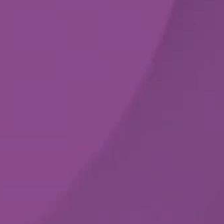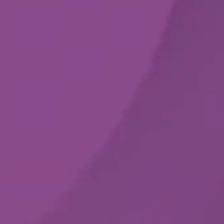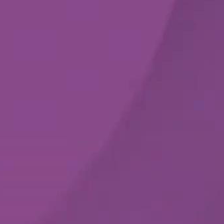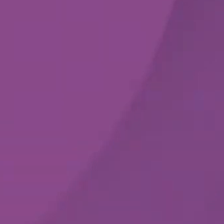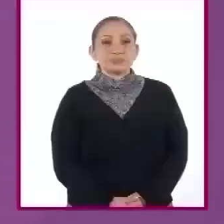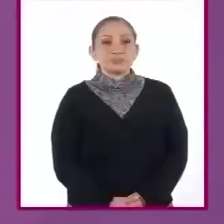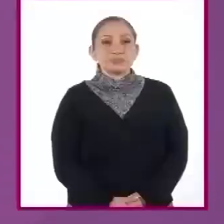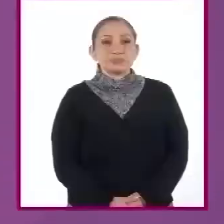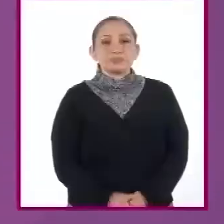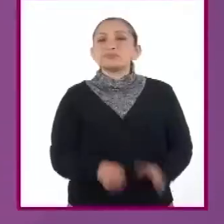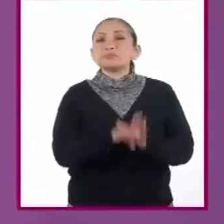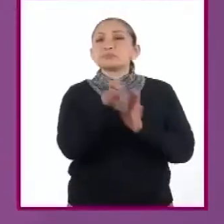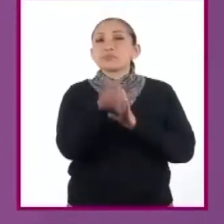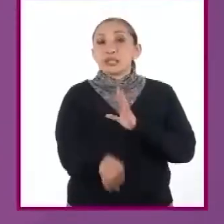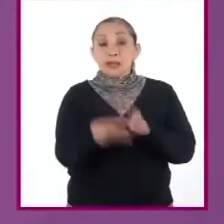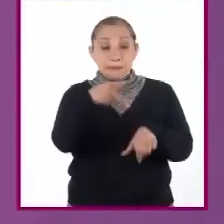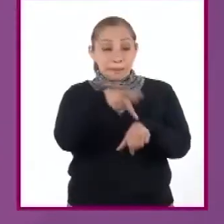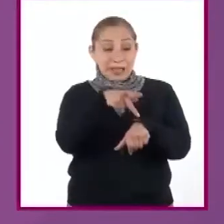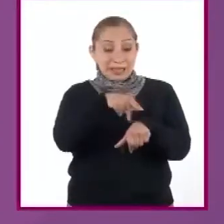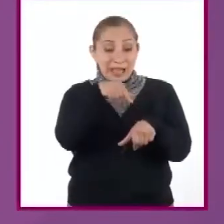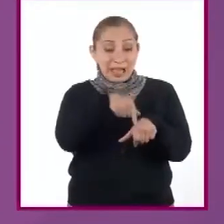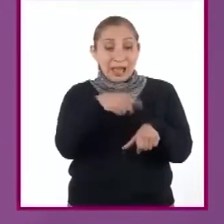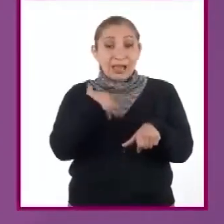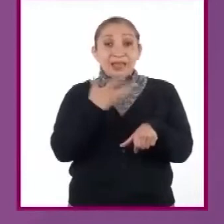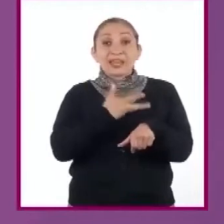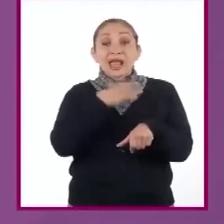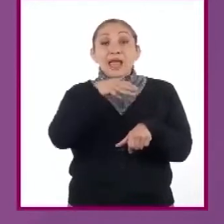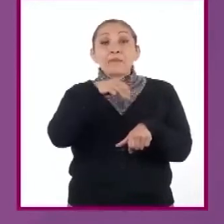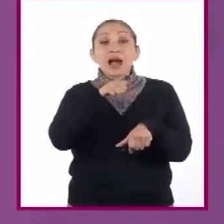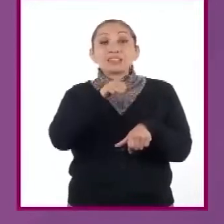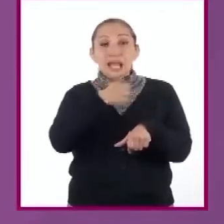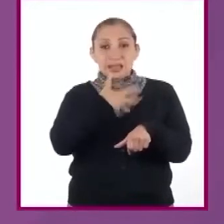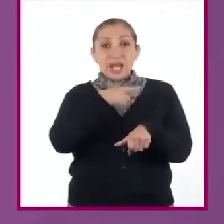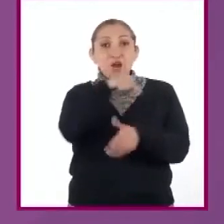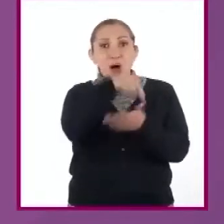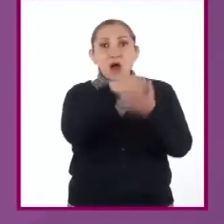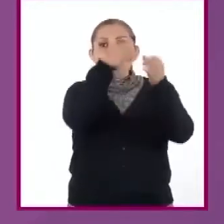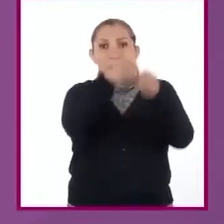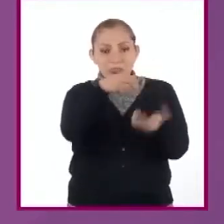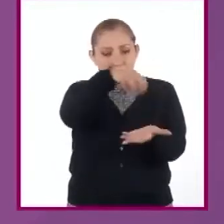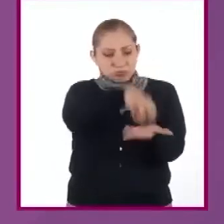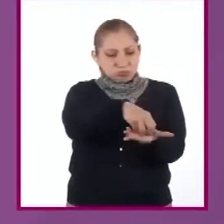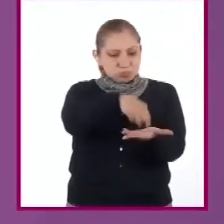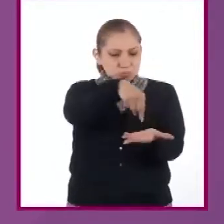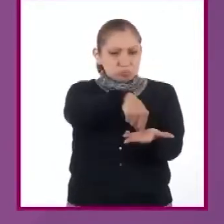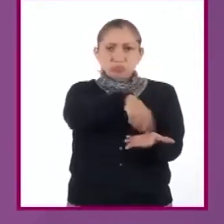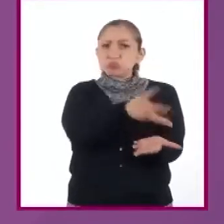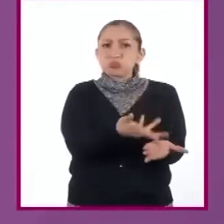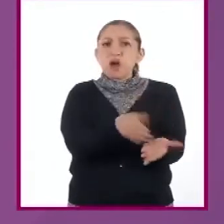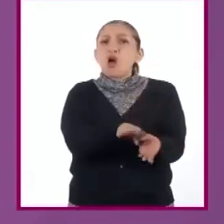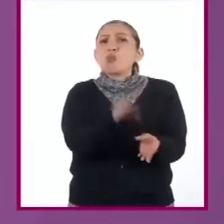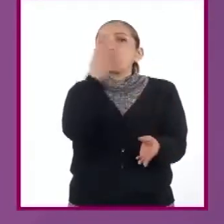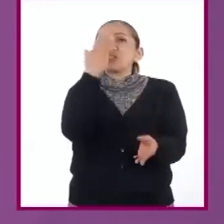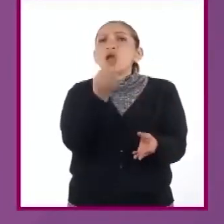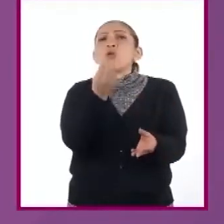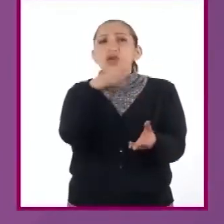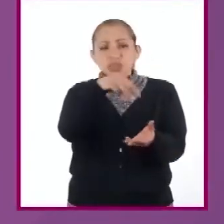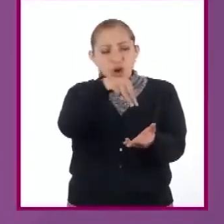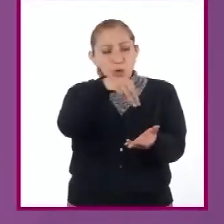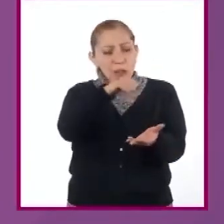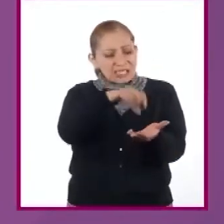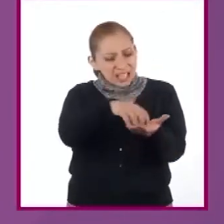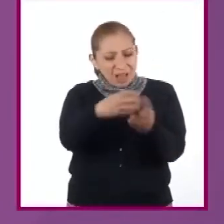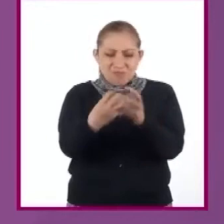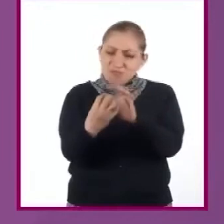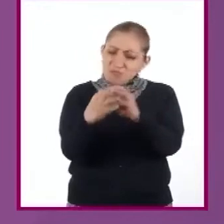Por ejemplo, esta piedra tiene masa y ocupa un espacio determinado. ¿Cómo sabemos cuánta masa tiene